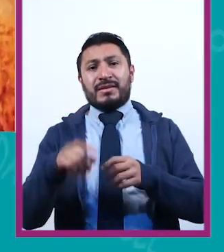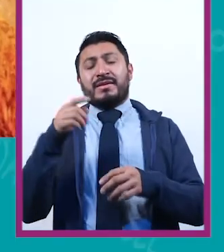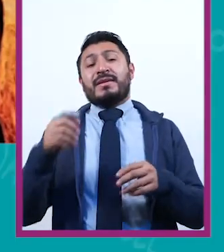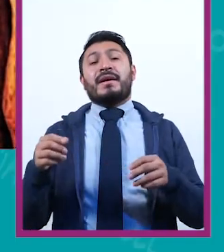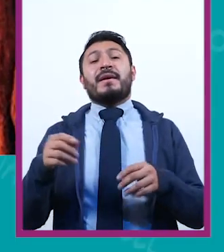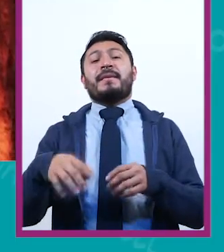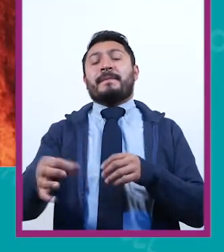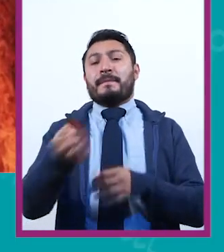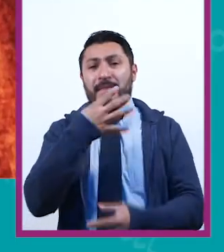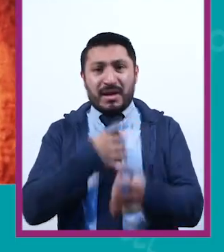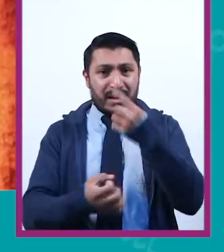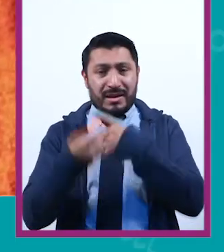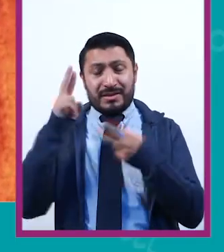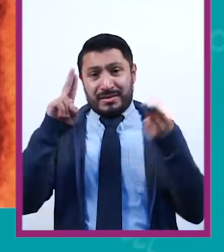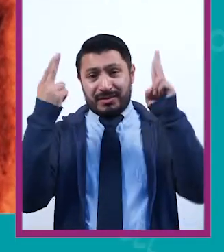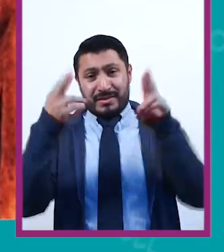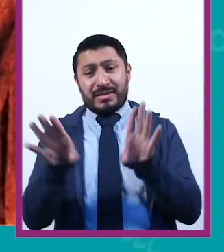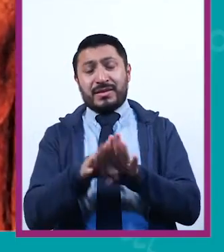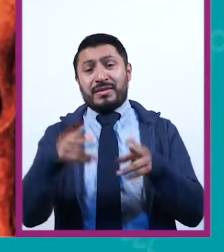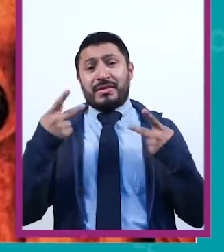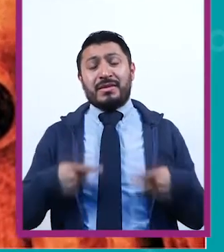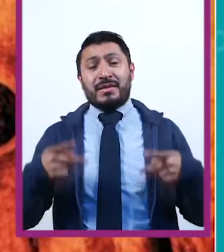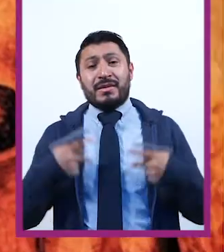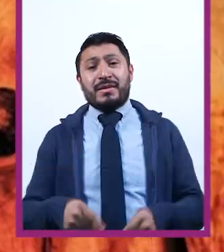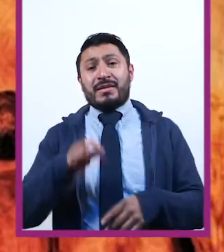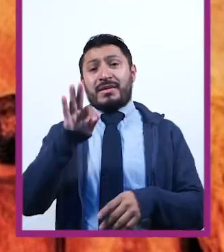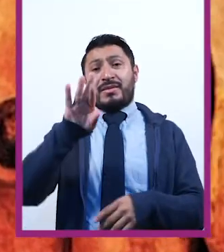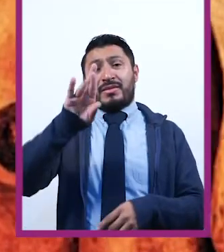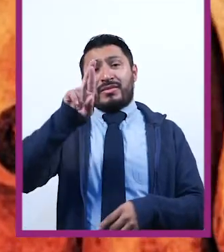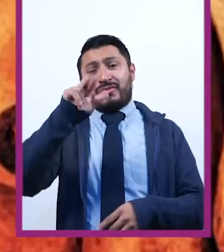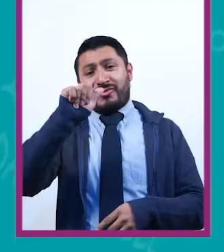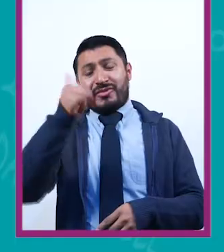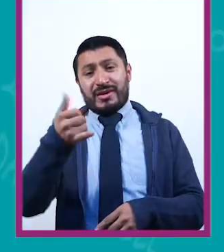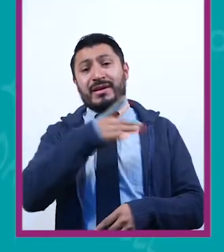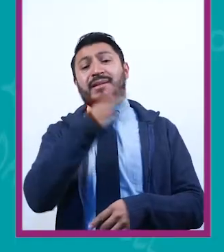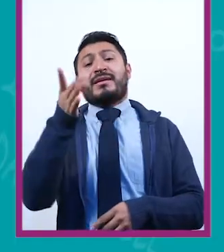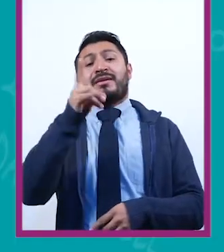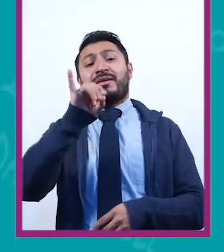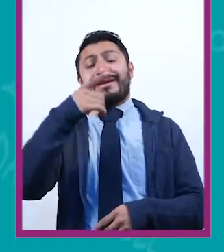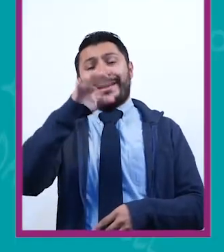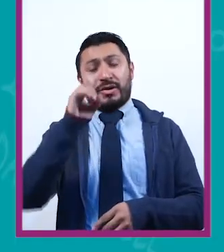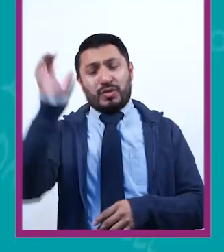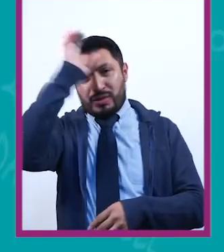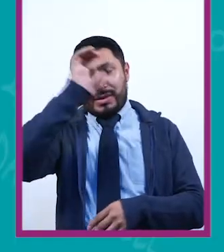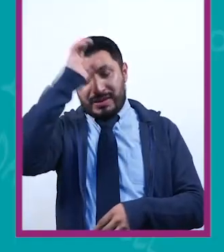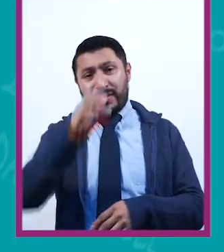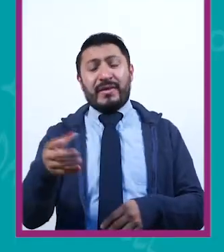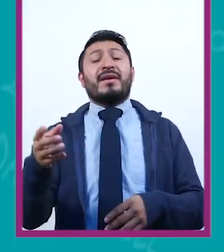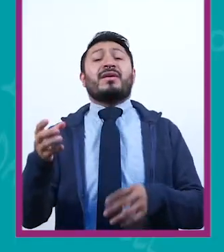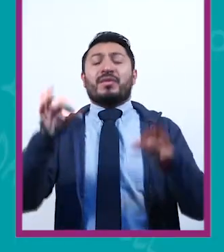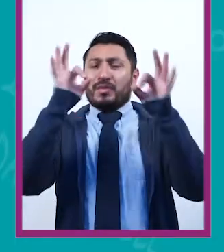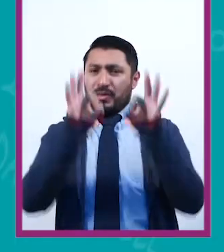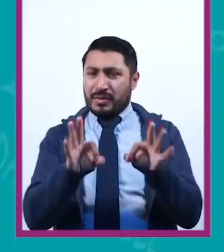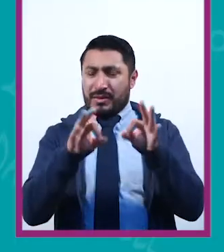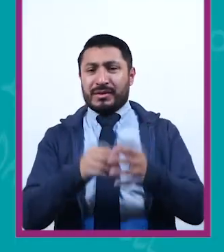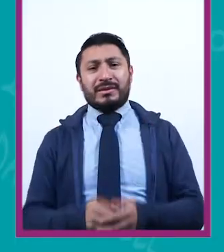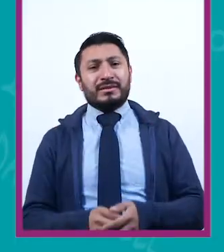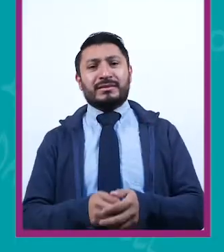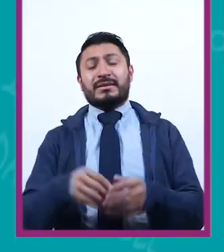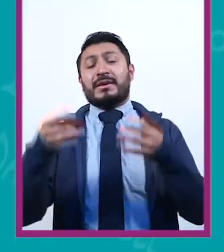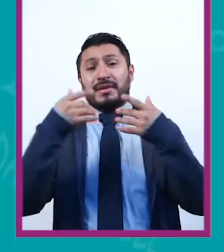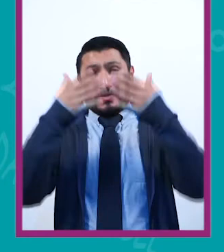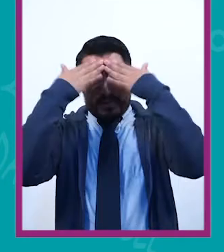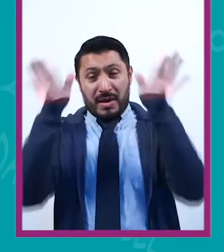de Medicina de esta universidad, por el fraile mercedario Fray Diego Rodríguez, un científico dedicado a las ciencias